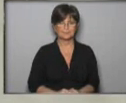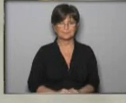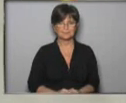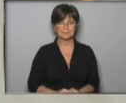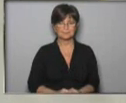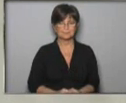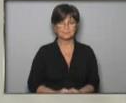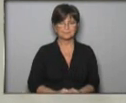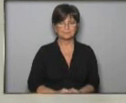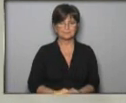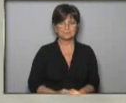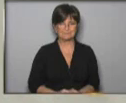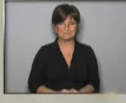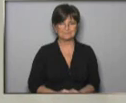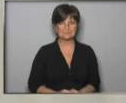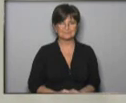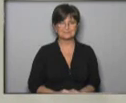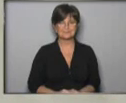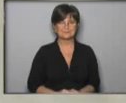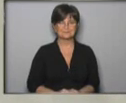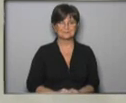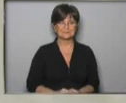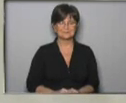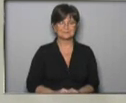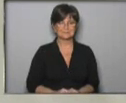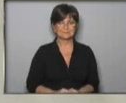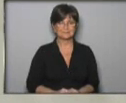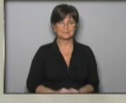la búsqueda y en el servicio de la verdad.